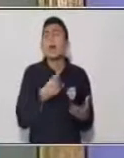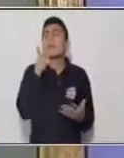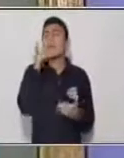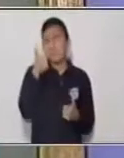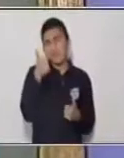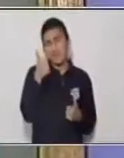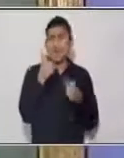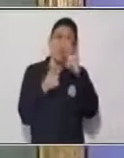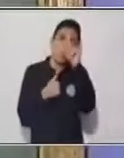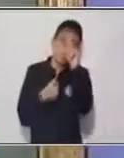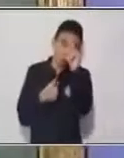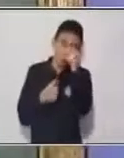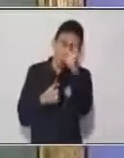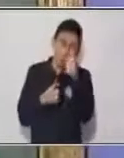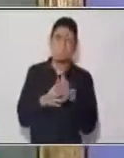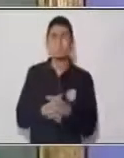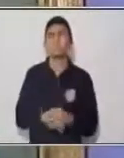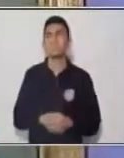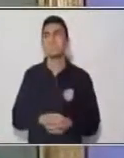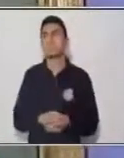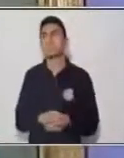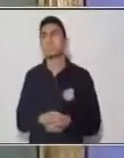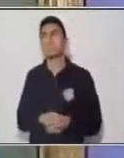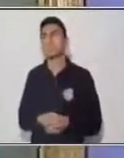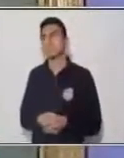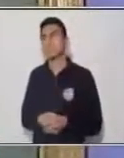bien, 1.